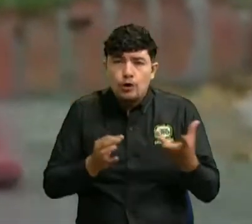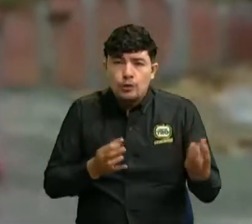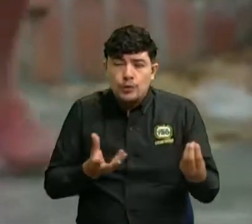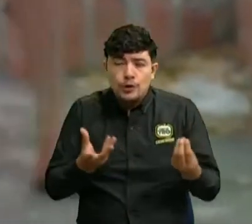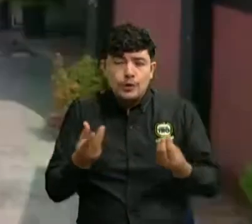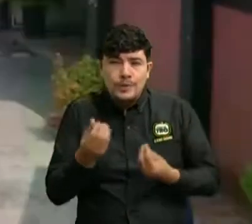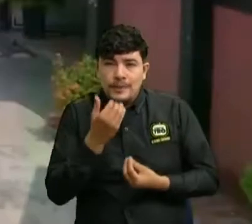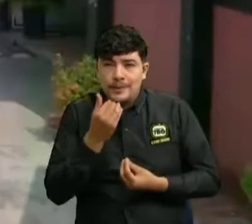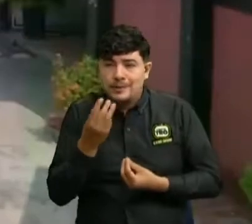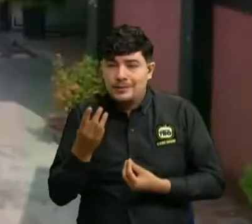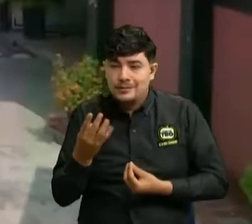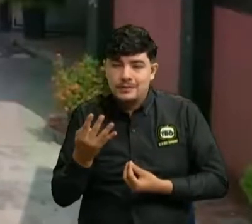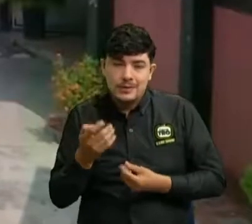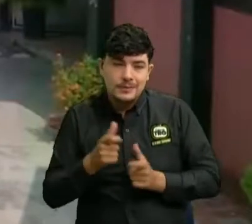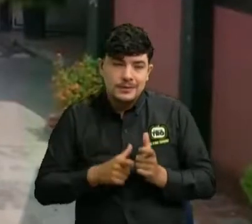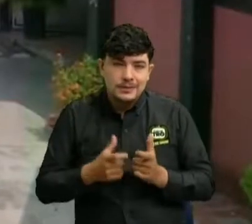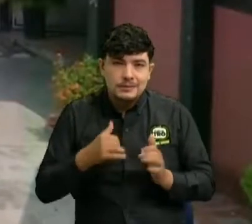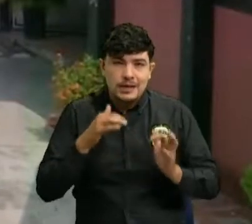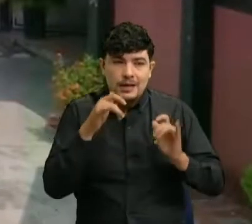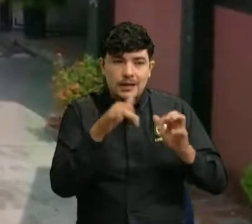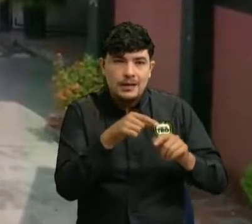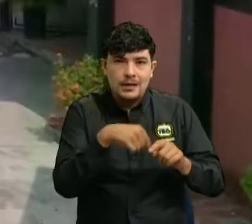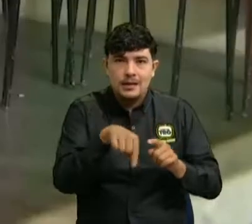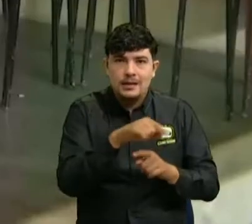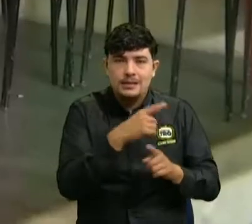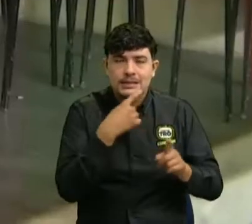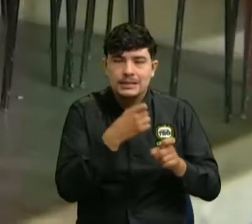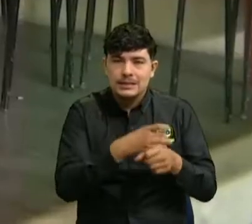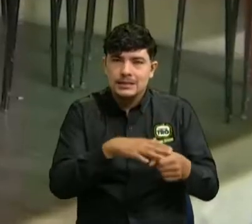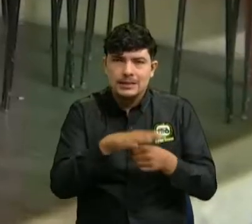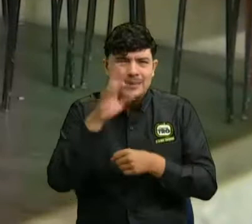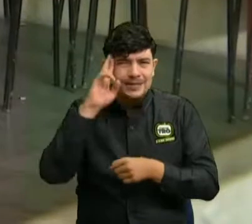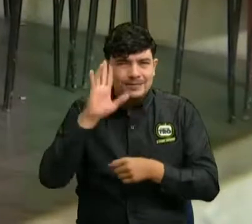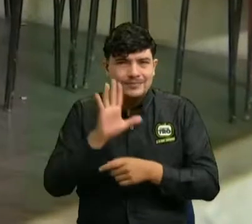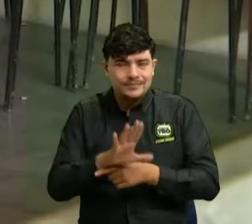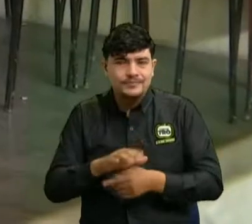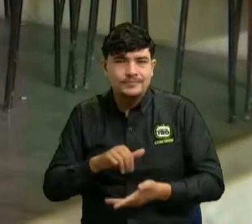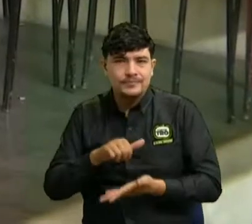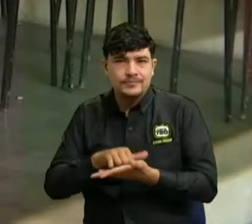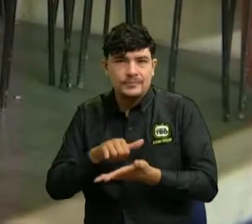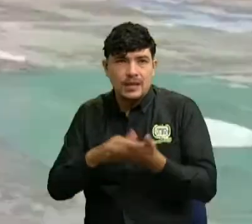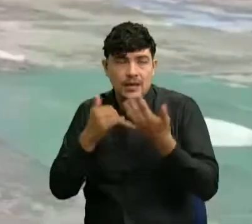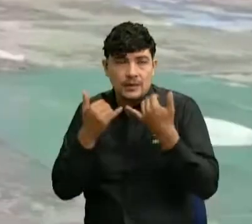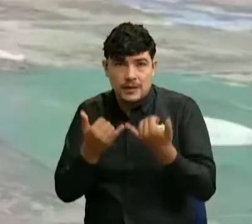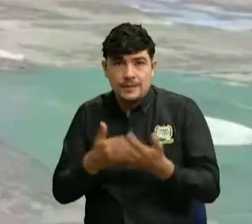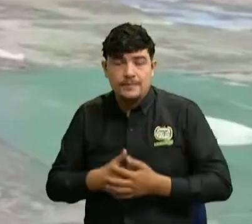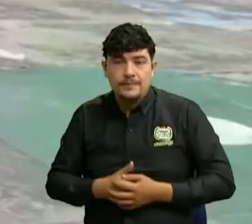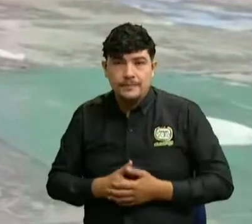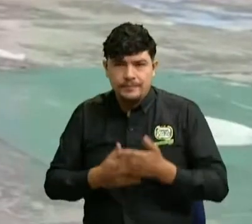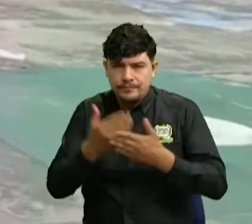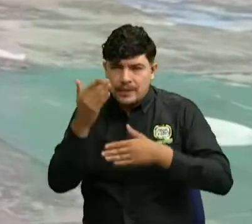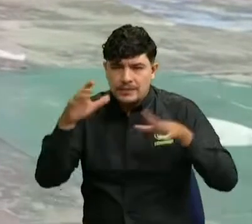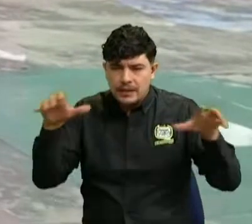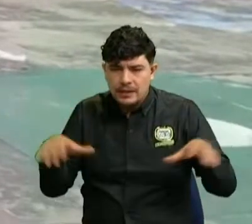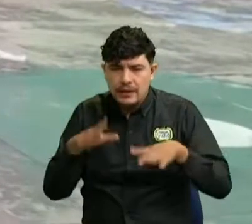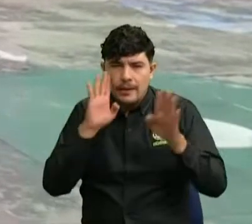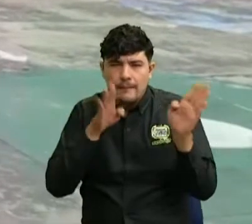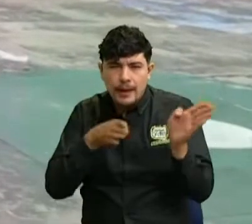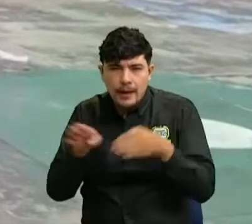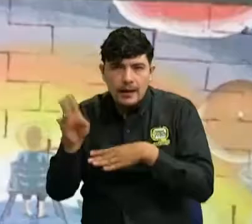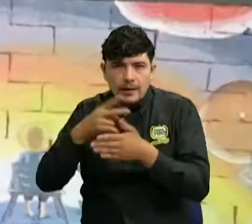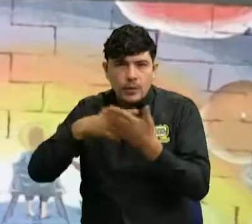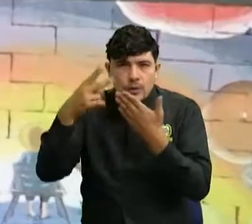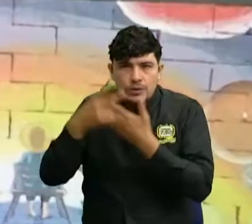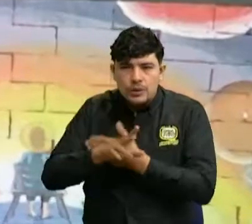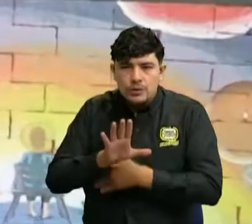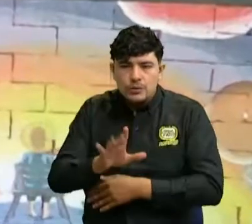tres, cuatro. Situación que preocupa a las autoridades educativas, quienes han planteado la activación de planes y proyectos como la Universidad